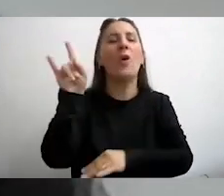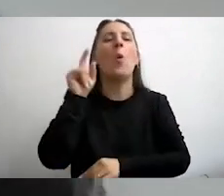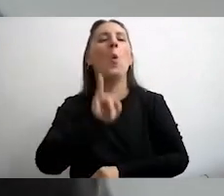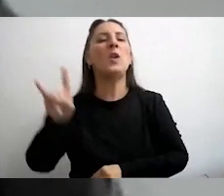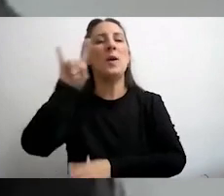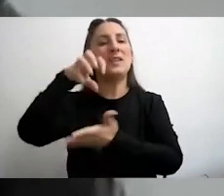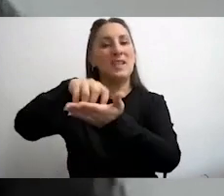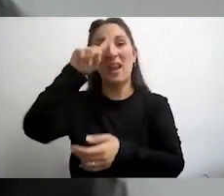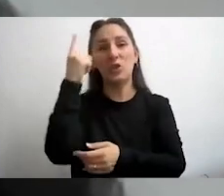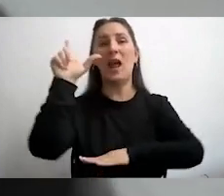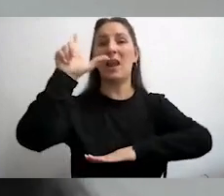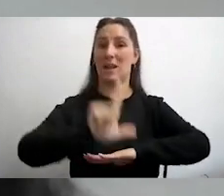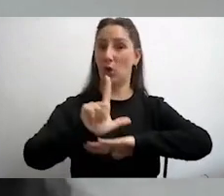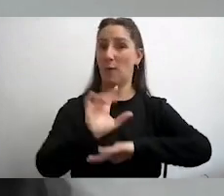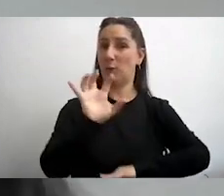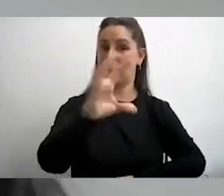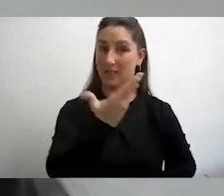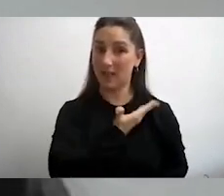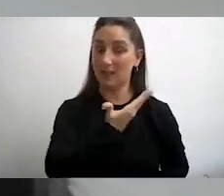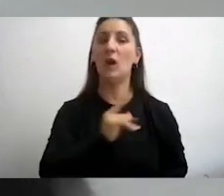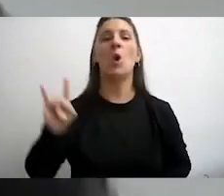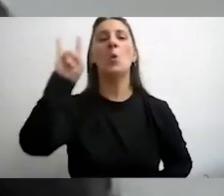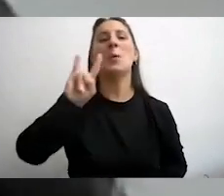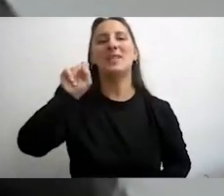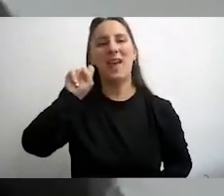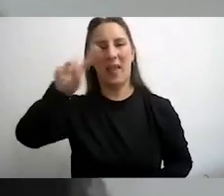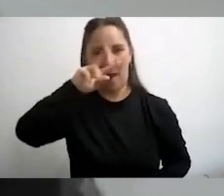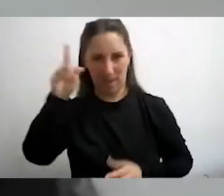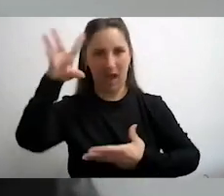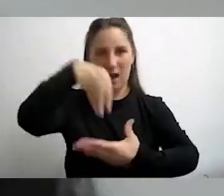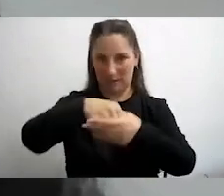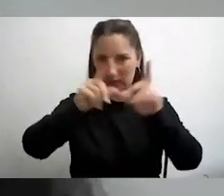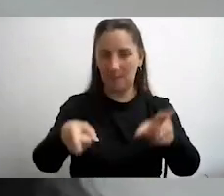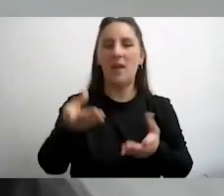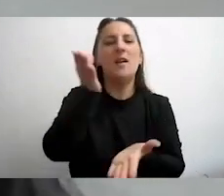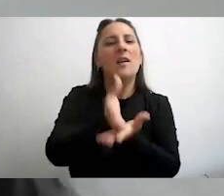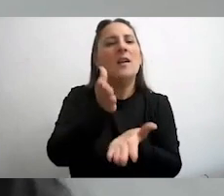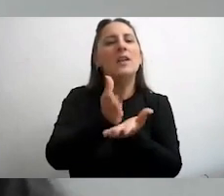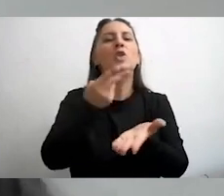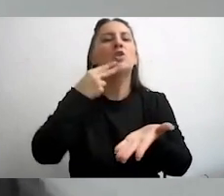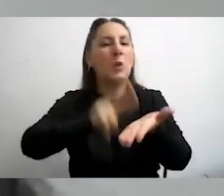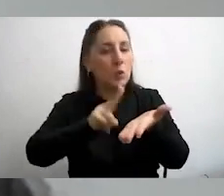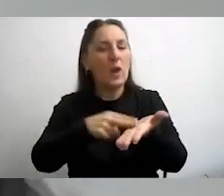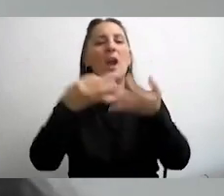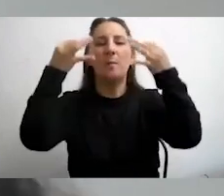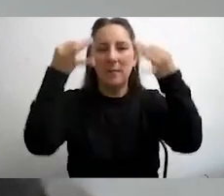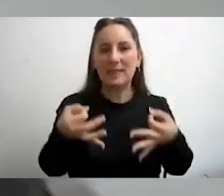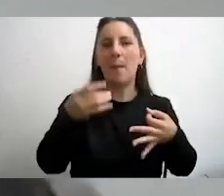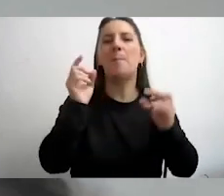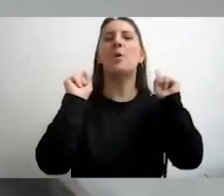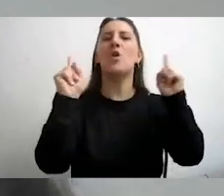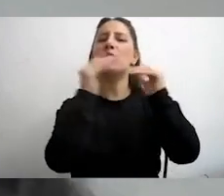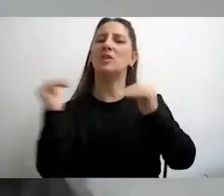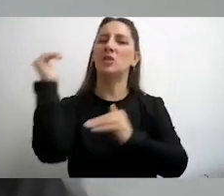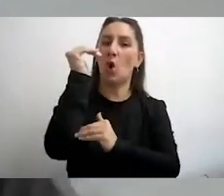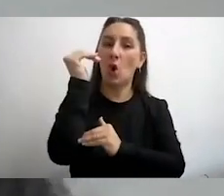Nacional del Litoral, Santa Fe, y a la Universidad Nacional de La Plata, especialización en Derecho Tributario y Finanzas Públicas, profesora de la especialización en